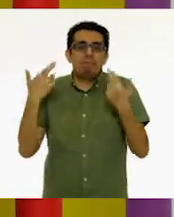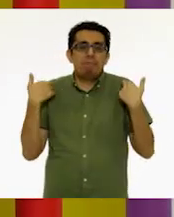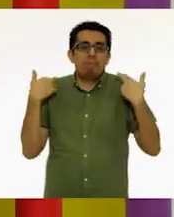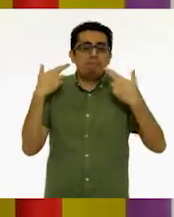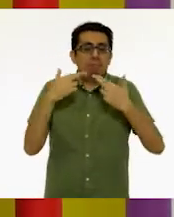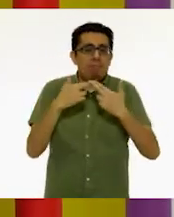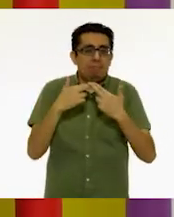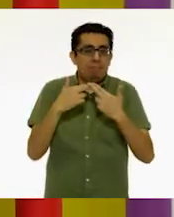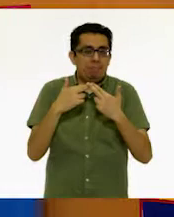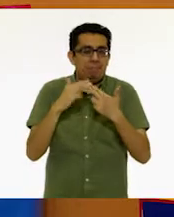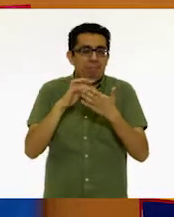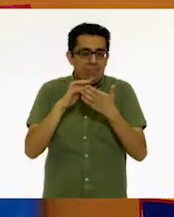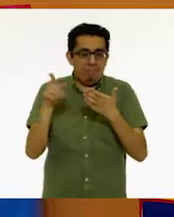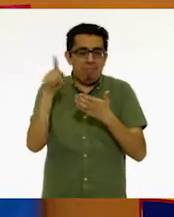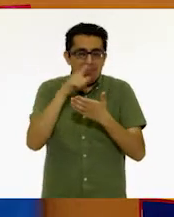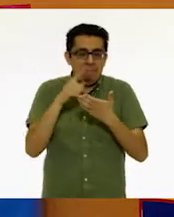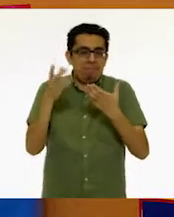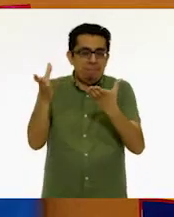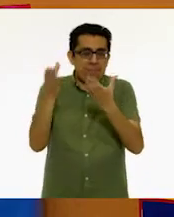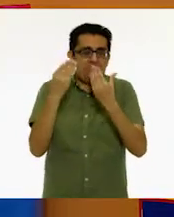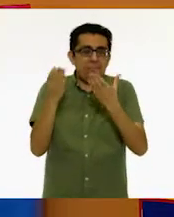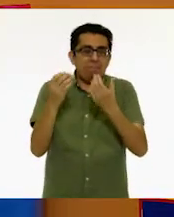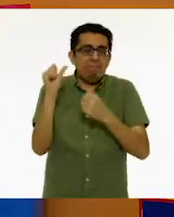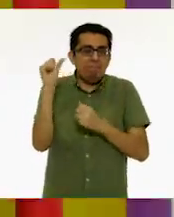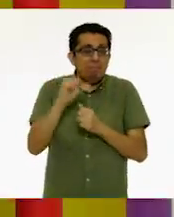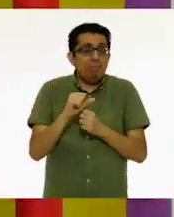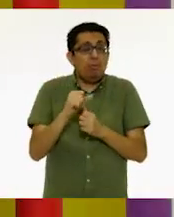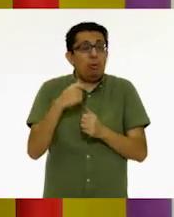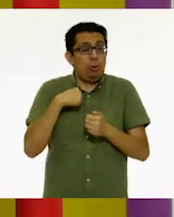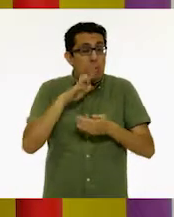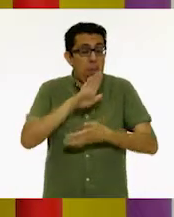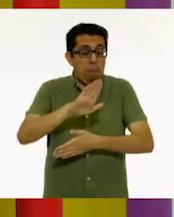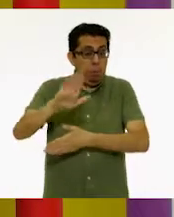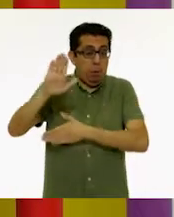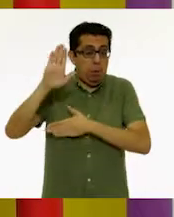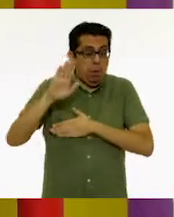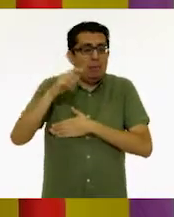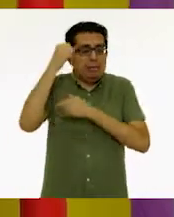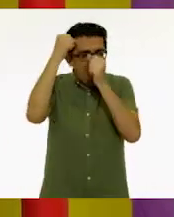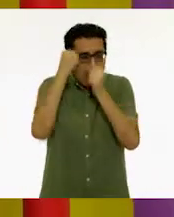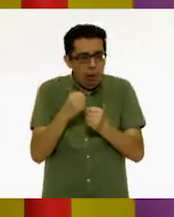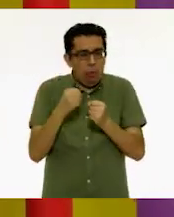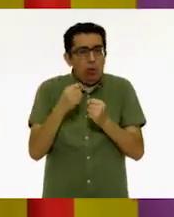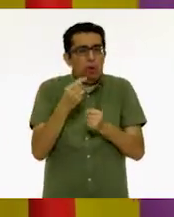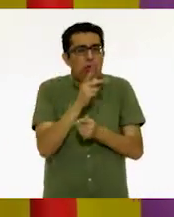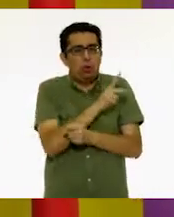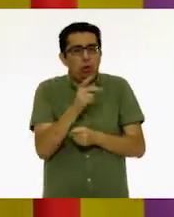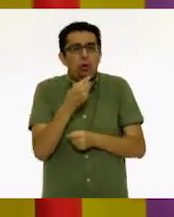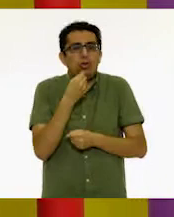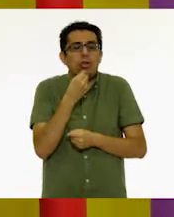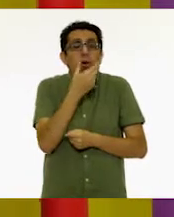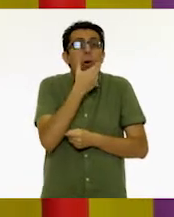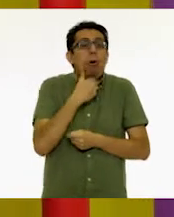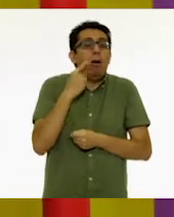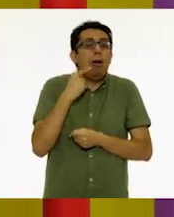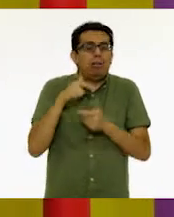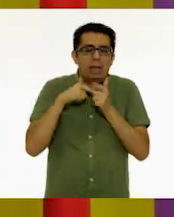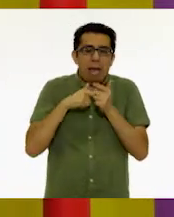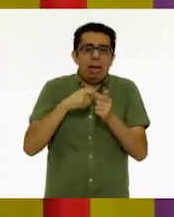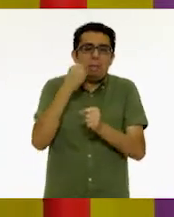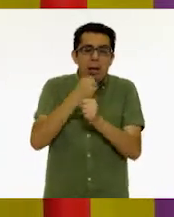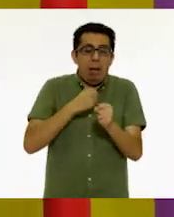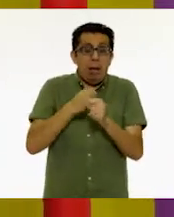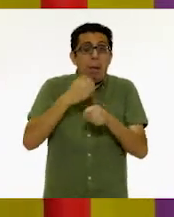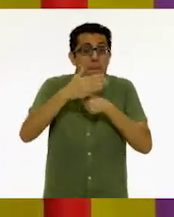maestra Vané, por lo que nos vino a enseñar. Le prometo yo, y estoy seguro que también todas las niñas y los niños, que vamos a seguir practicando para